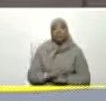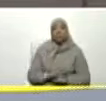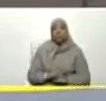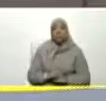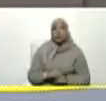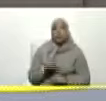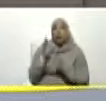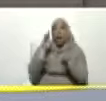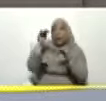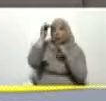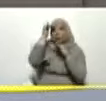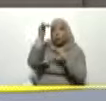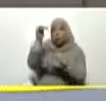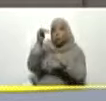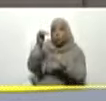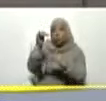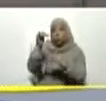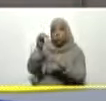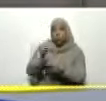atendiendo,